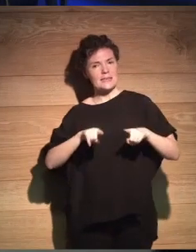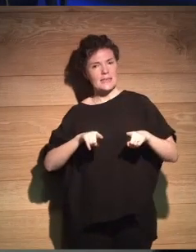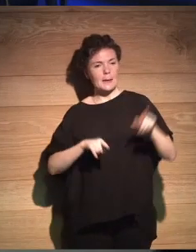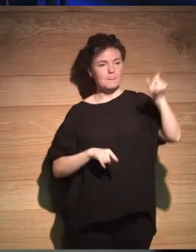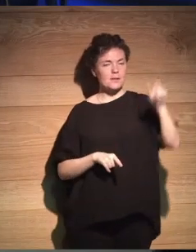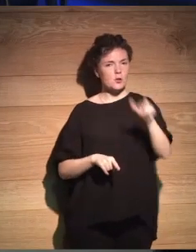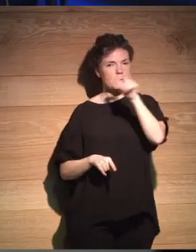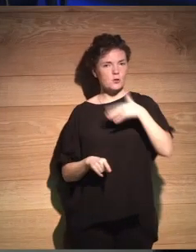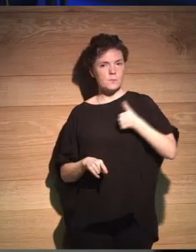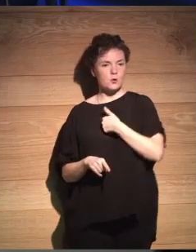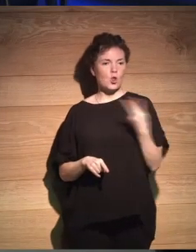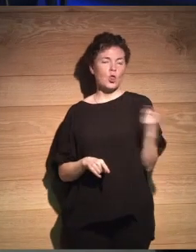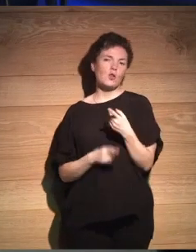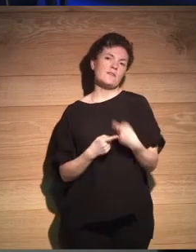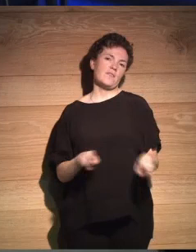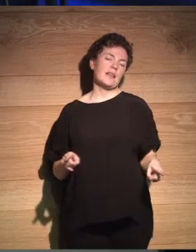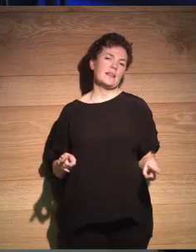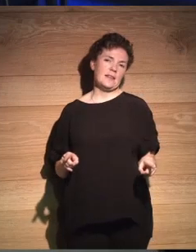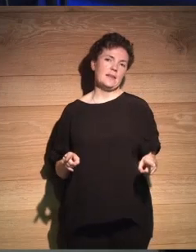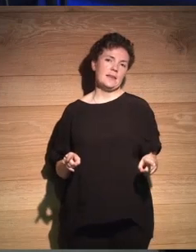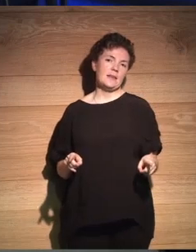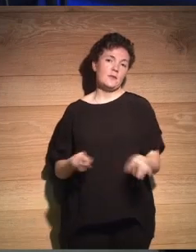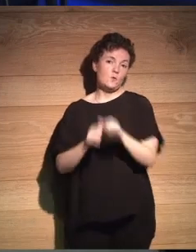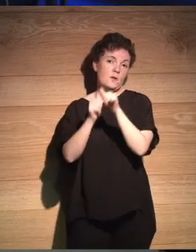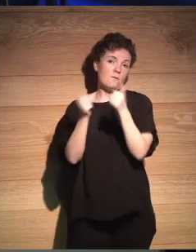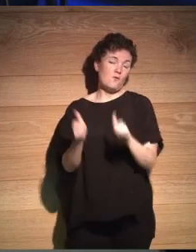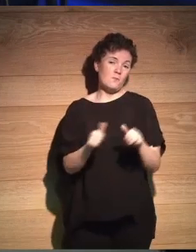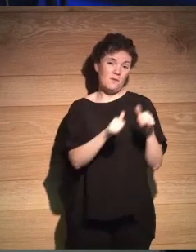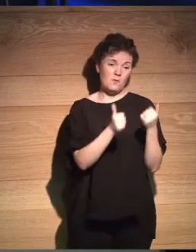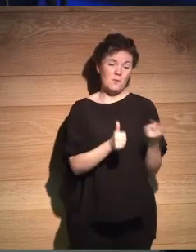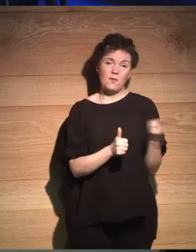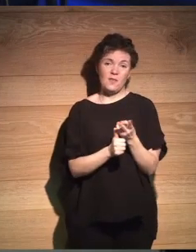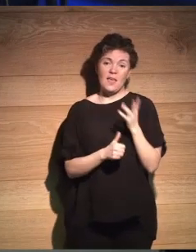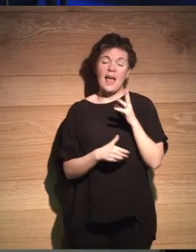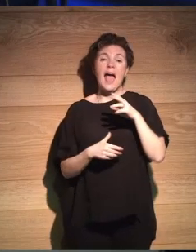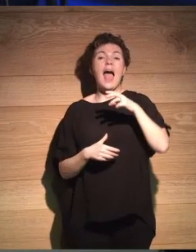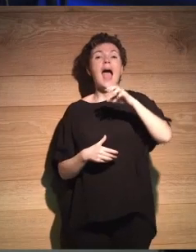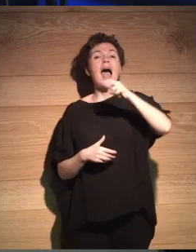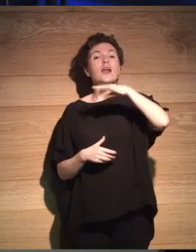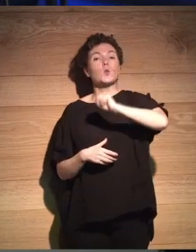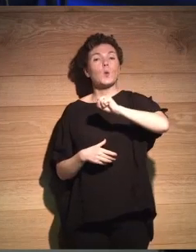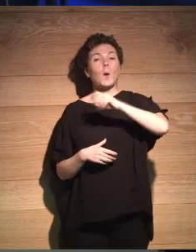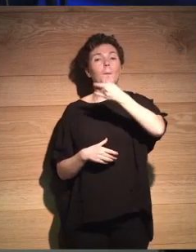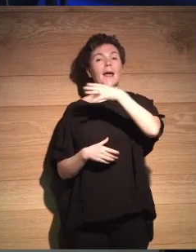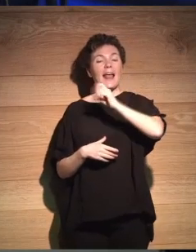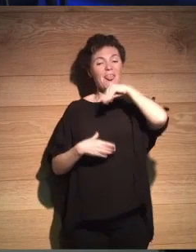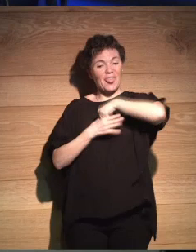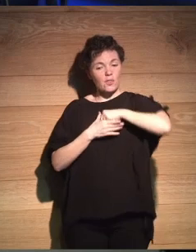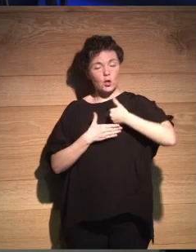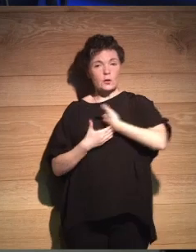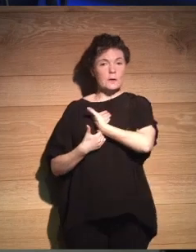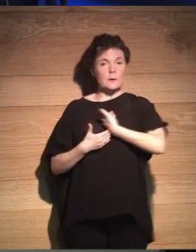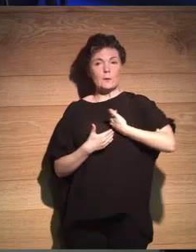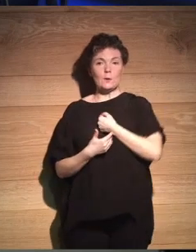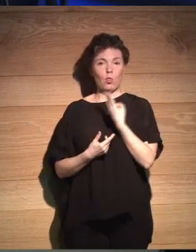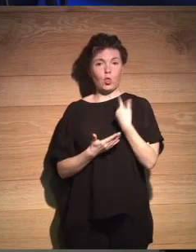dos personajes que de alguna manera, dos personajes dentro de Arturo Barea, que es el que